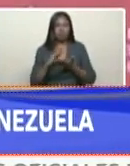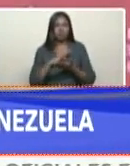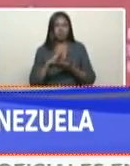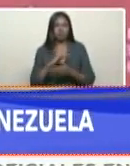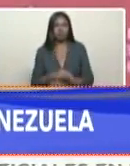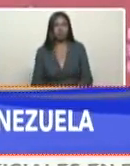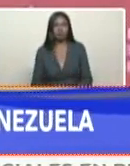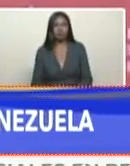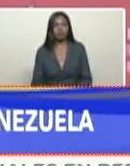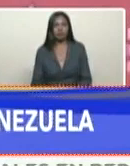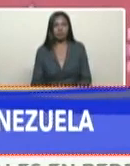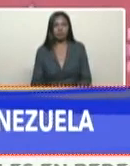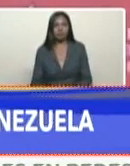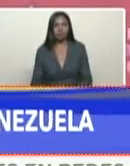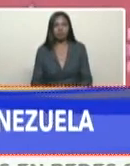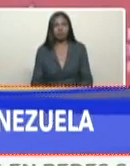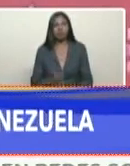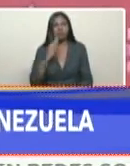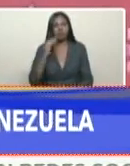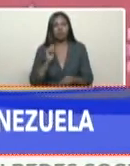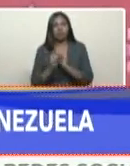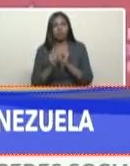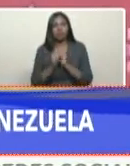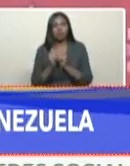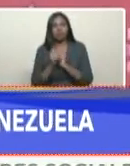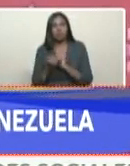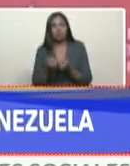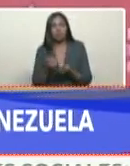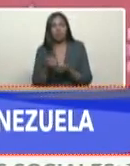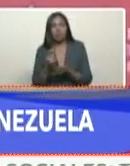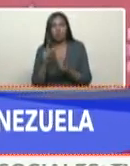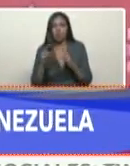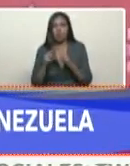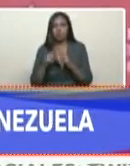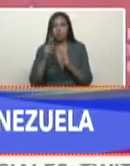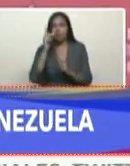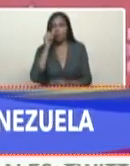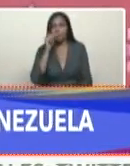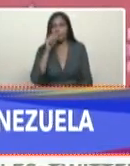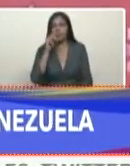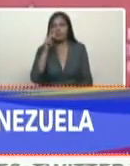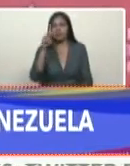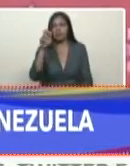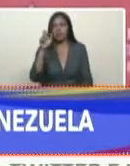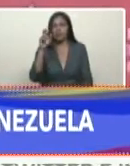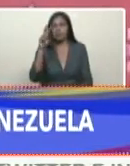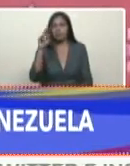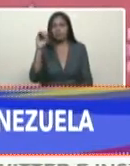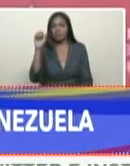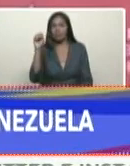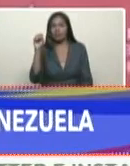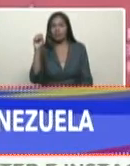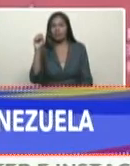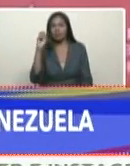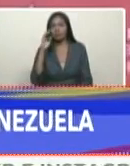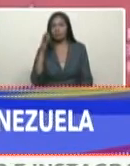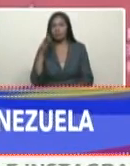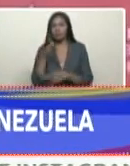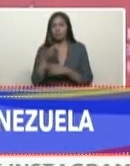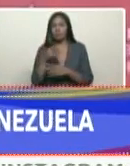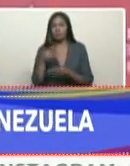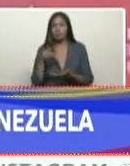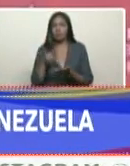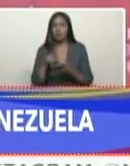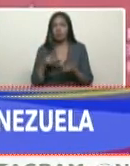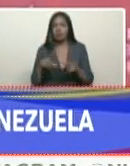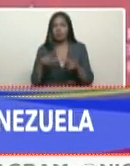Una lesión, por ejemplo, un gran deportista como Kevin Durant. Ustedes conocen a Kevin Durant. Juega para los Warriors de Golden